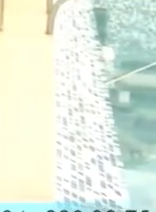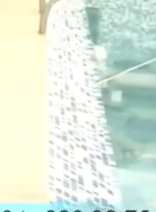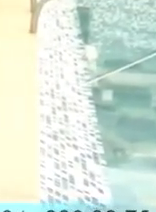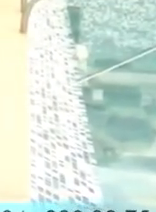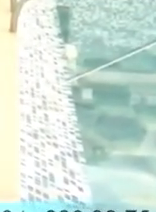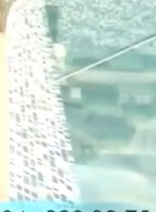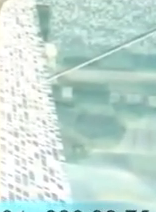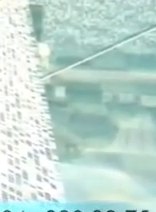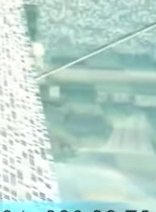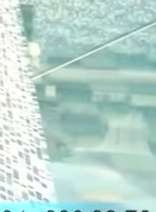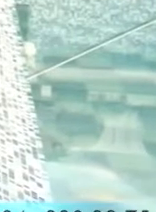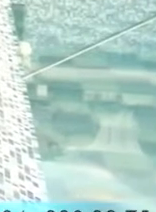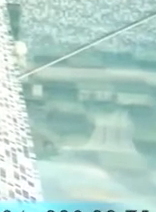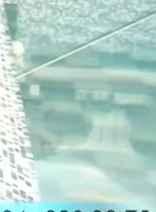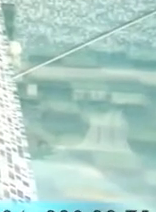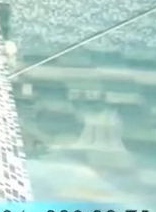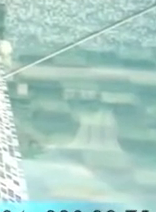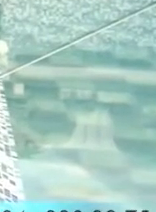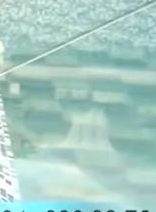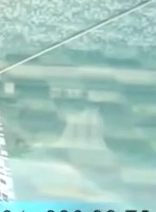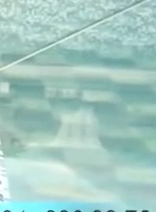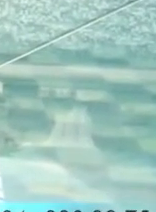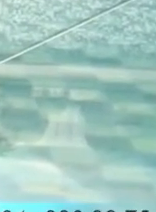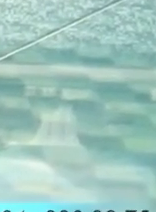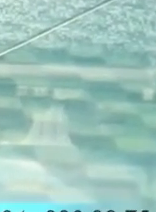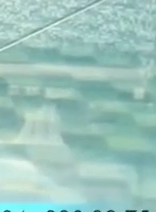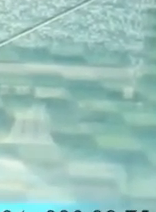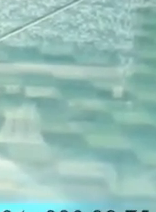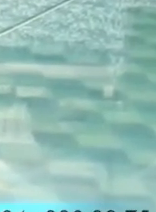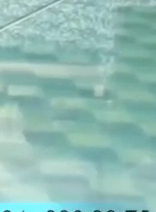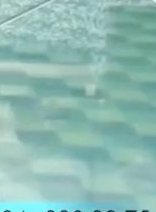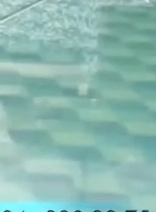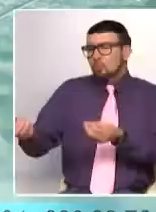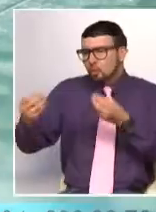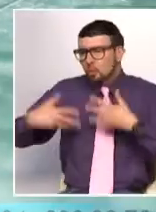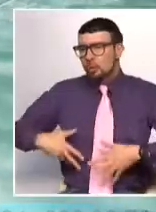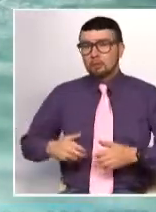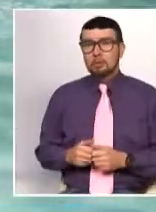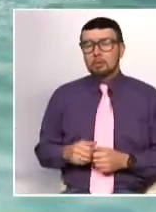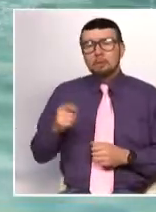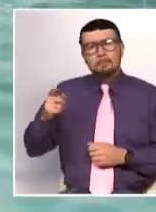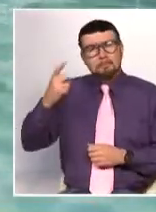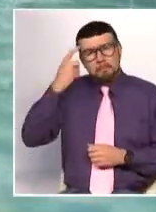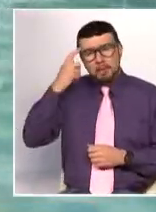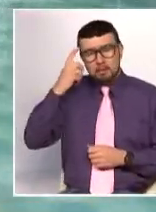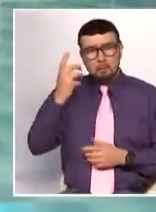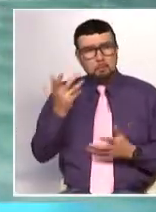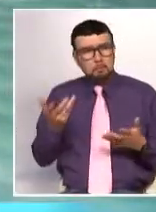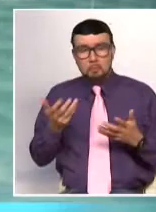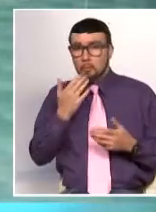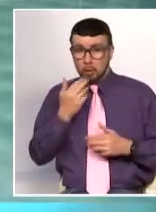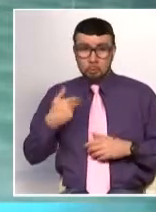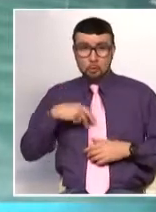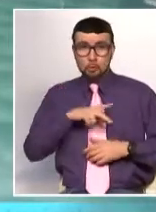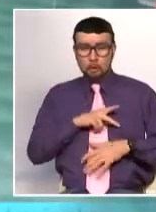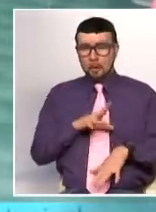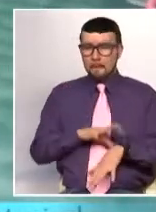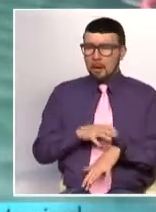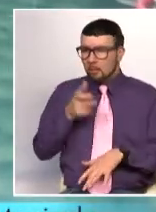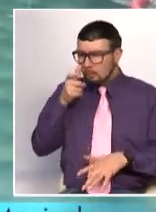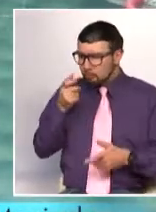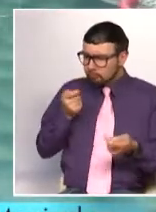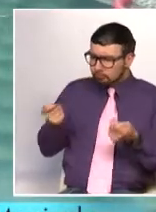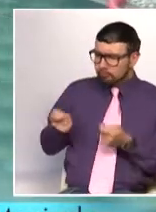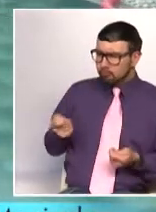deme algo para lo que tengo ahora y pues consideramos por lo menos en nuestra práctica los parqués es algo que